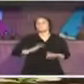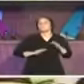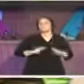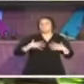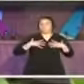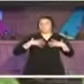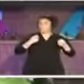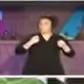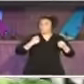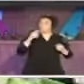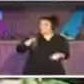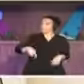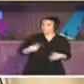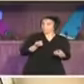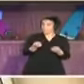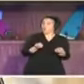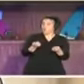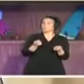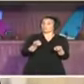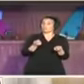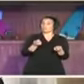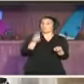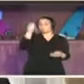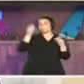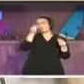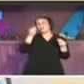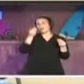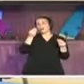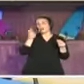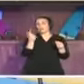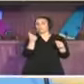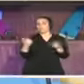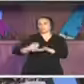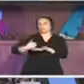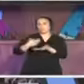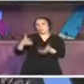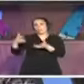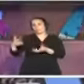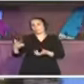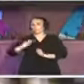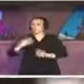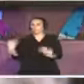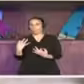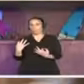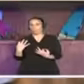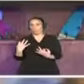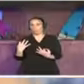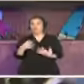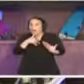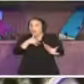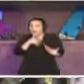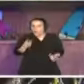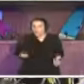Salir a su negocio, que creen debe dar beneficios, que ahogan con recortes de